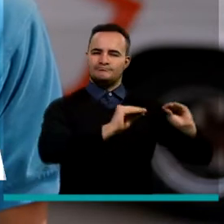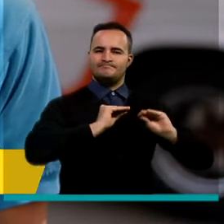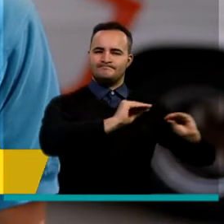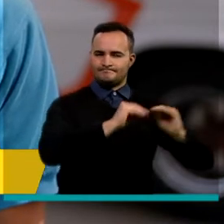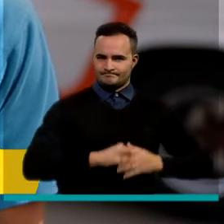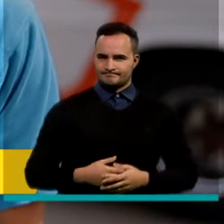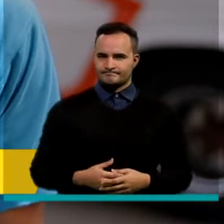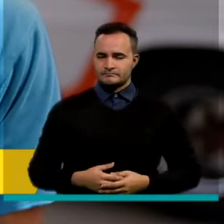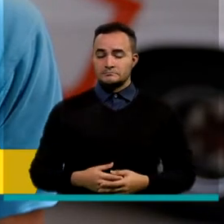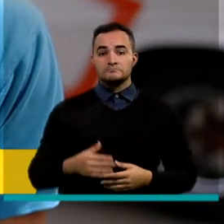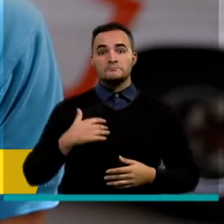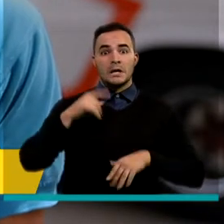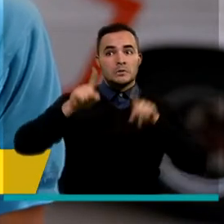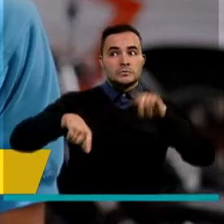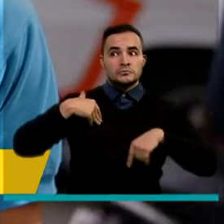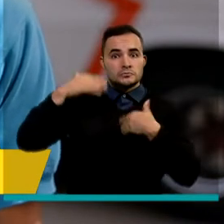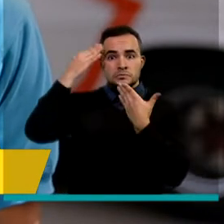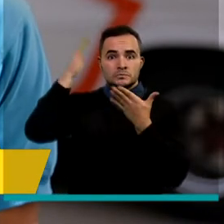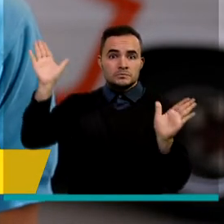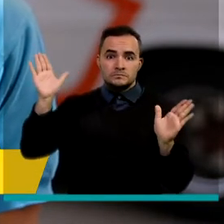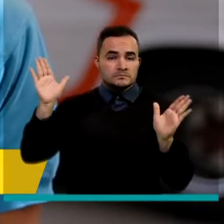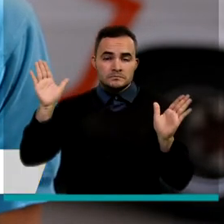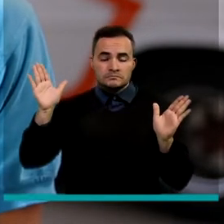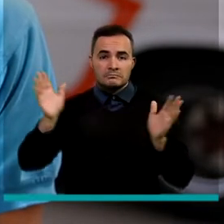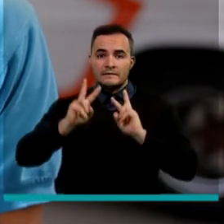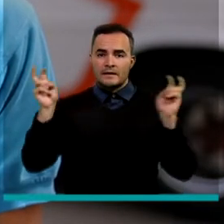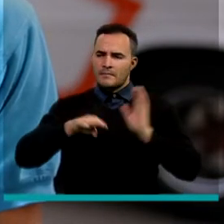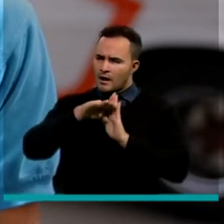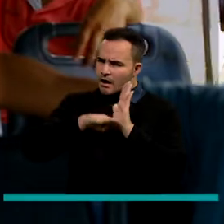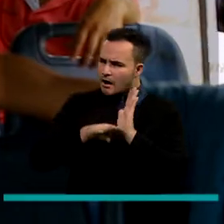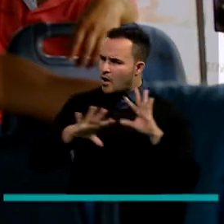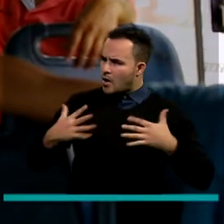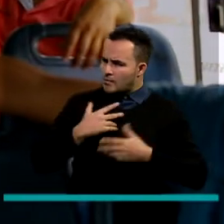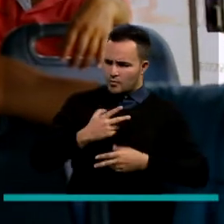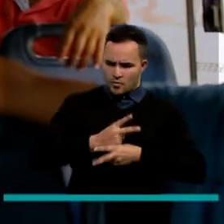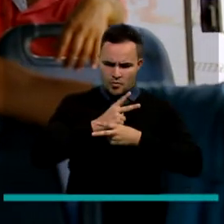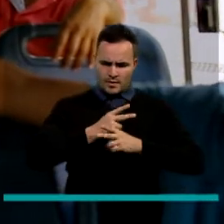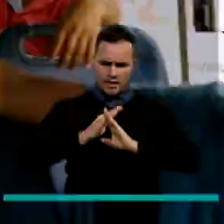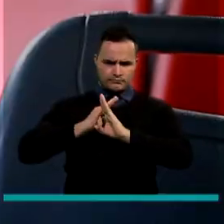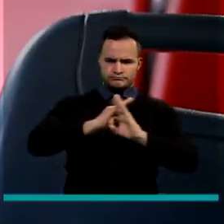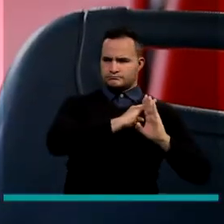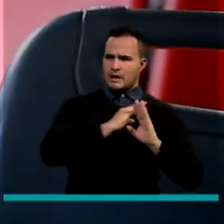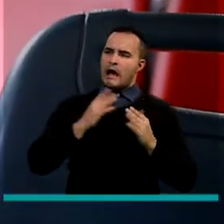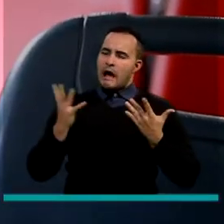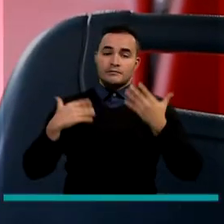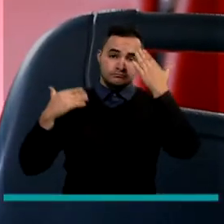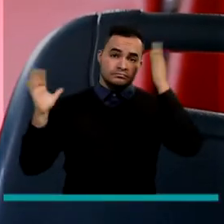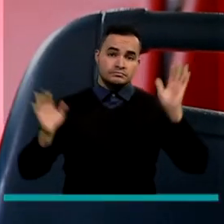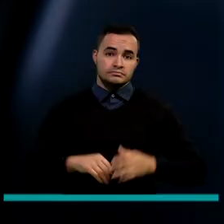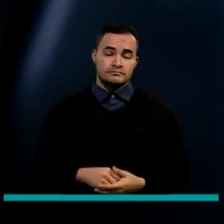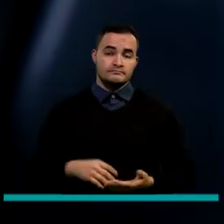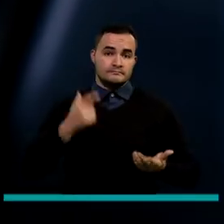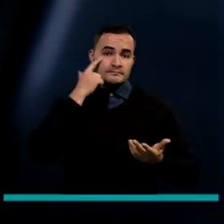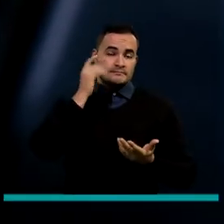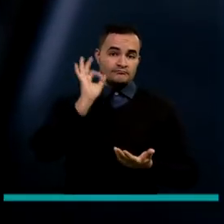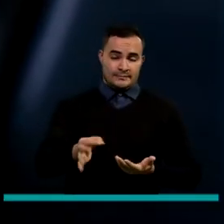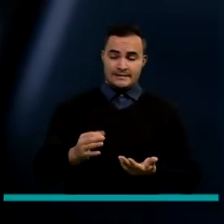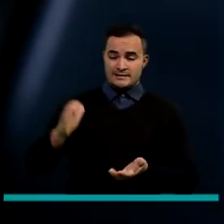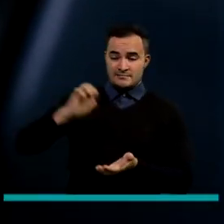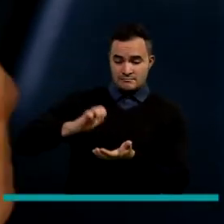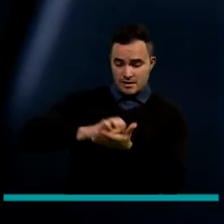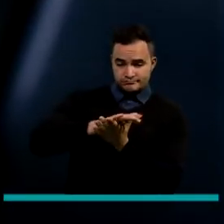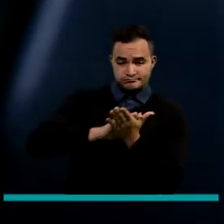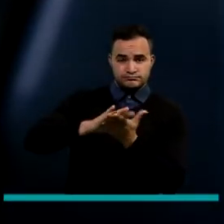uno, cositas que uno no sabía sobre los protocolos de seguridad. Por ejemplo, cuando uno se echa el antibacterial